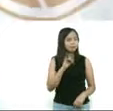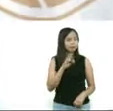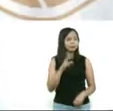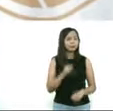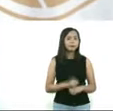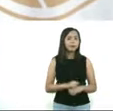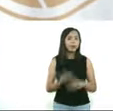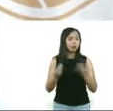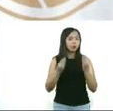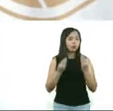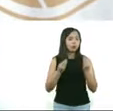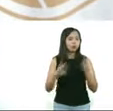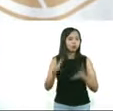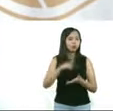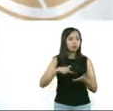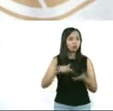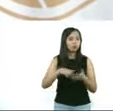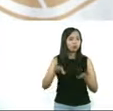Muchas empresas